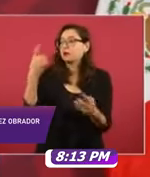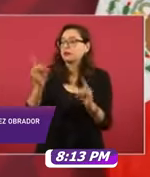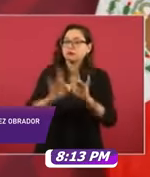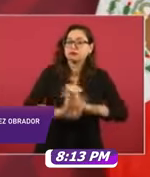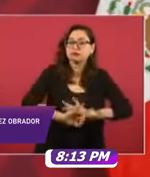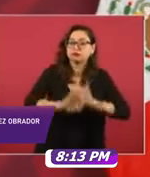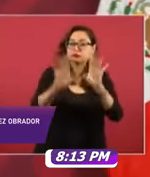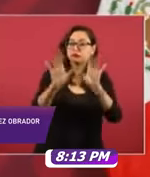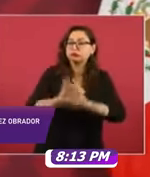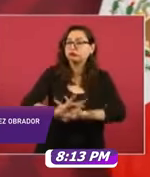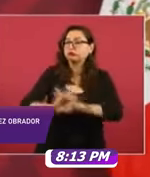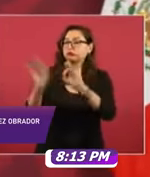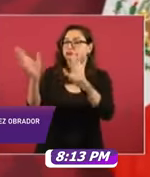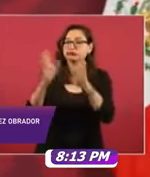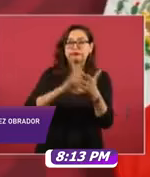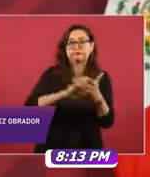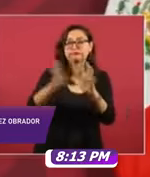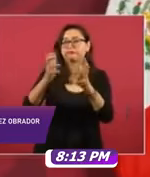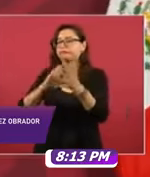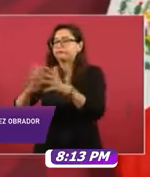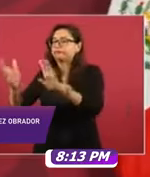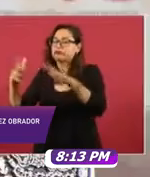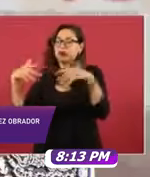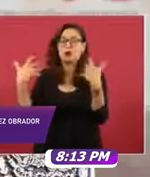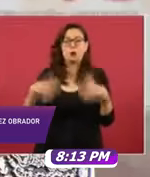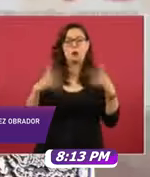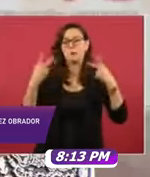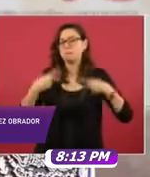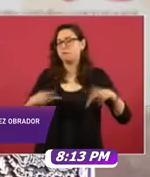disturbios y con muchos muertos,